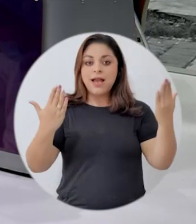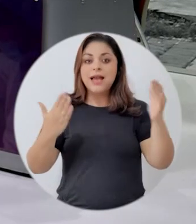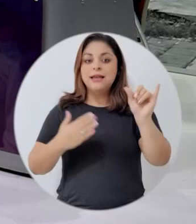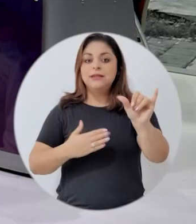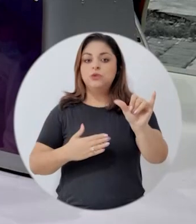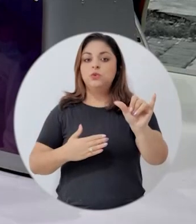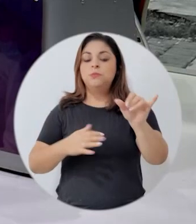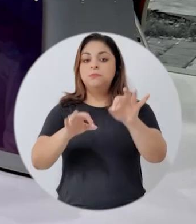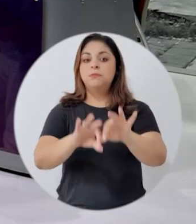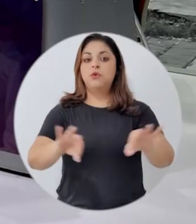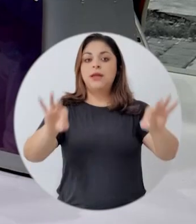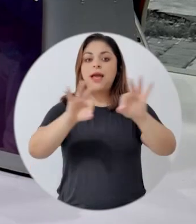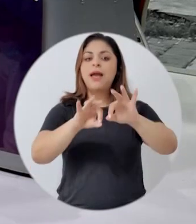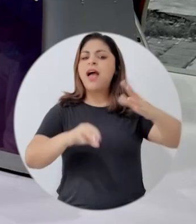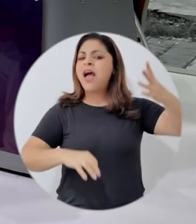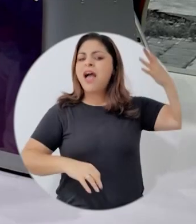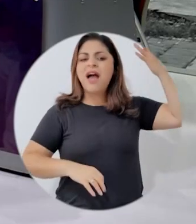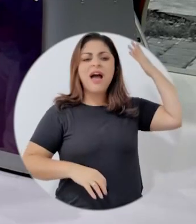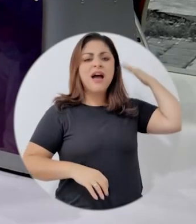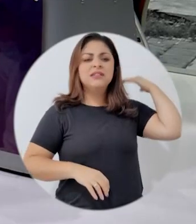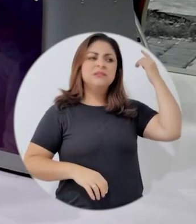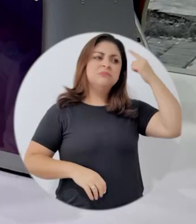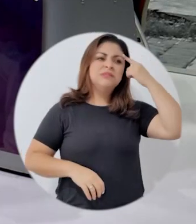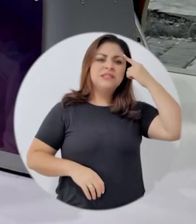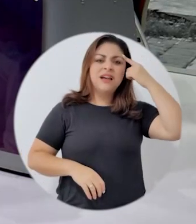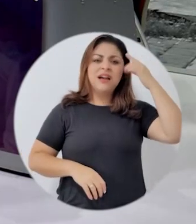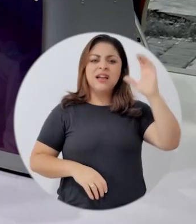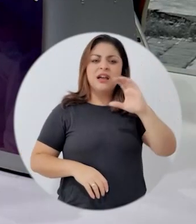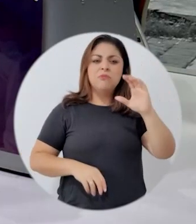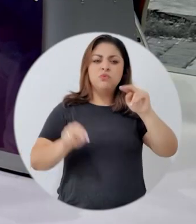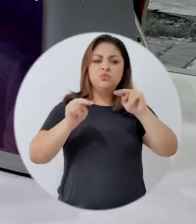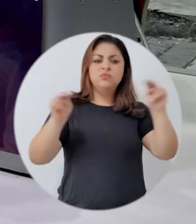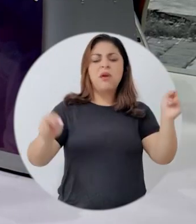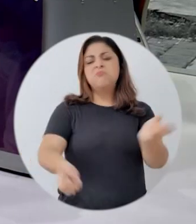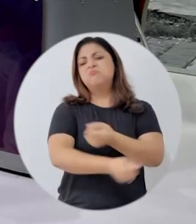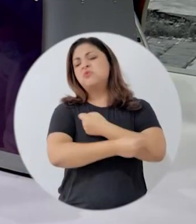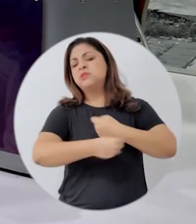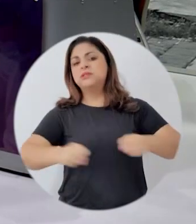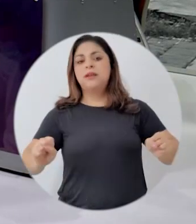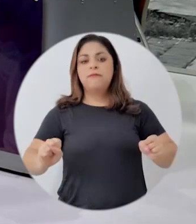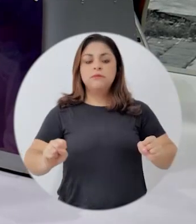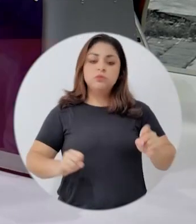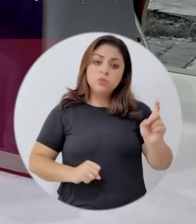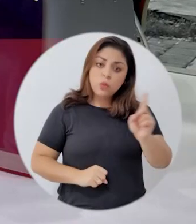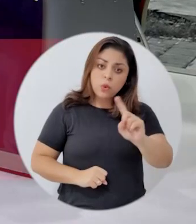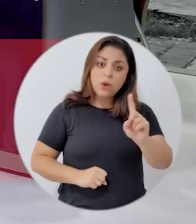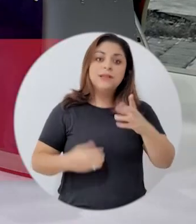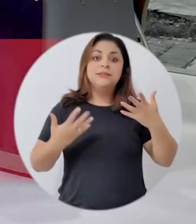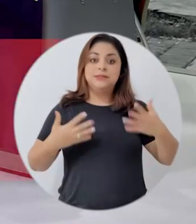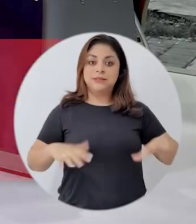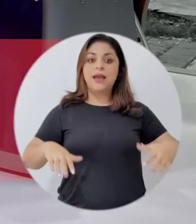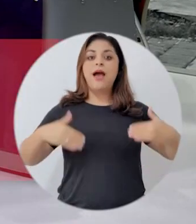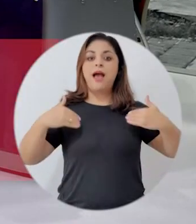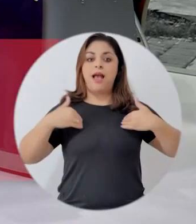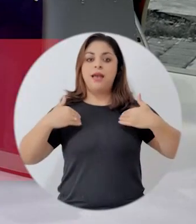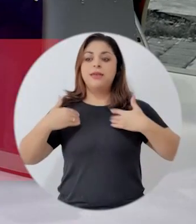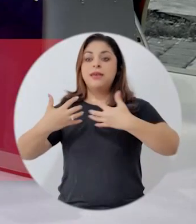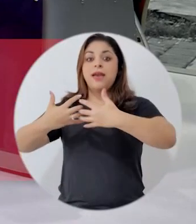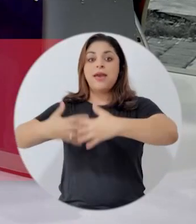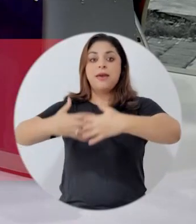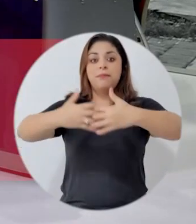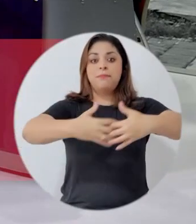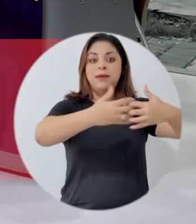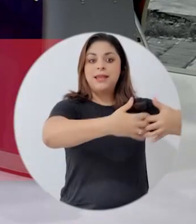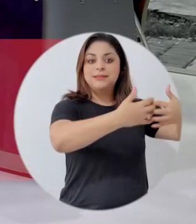estábamos pensando que la carbono neutralidad pues era algo lejano. Ya hoy tenemos muchas empresas que son carbono